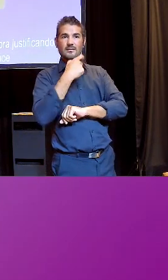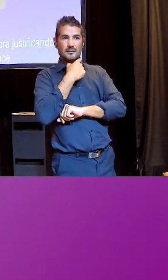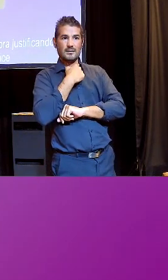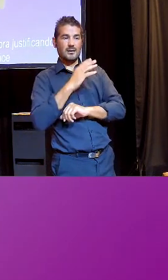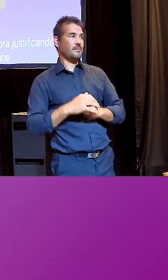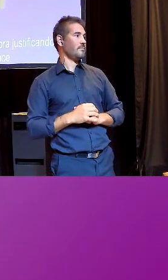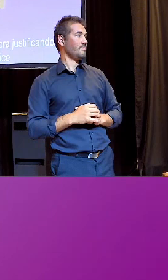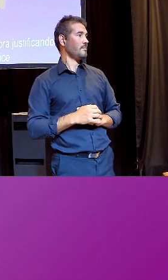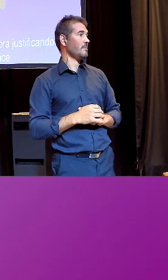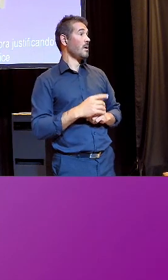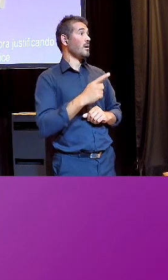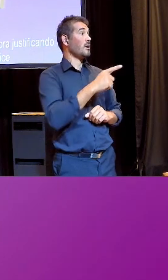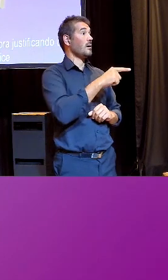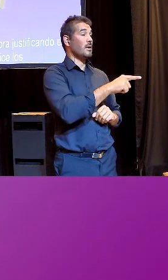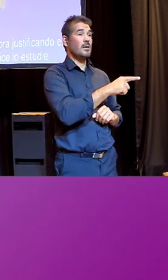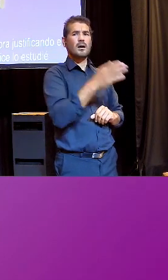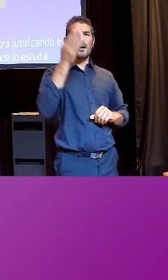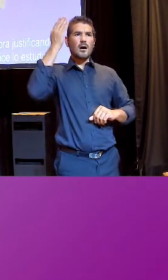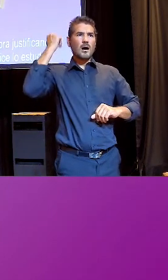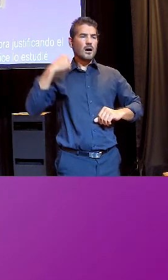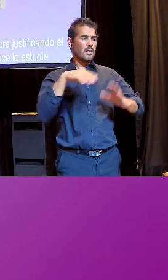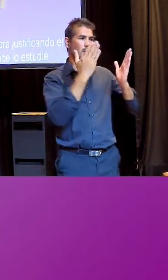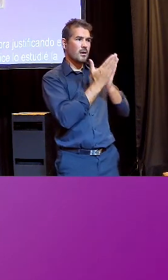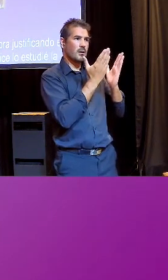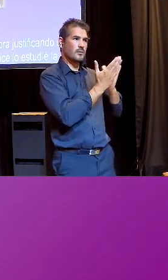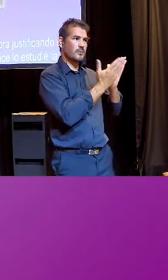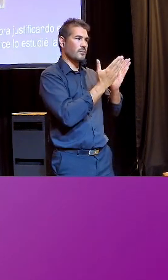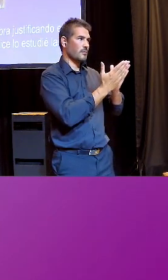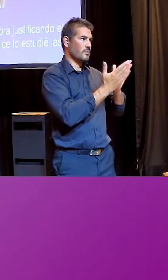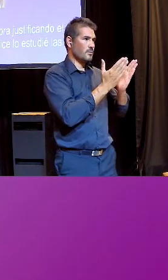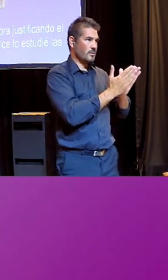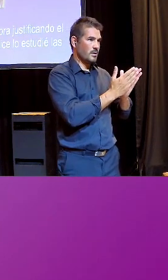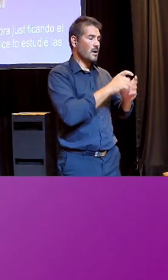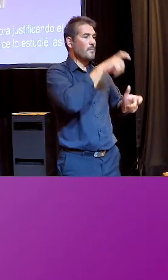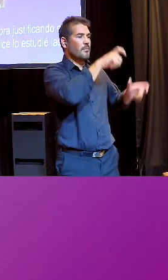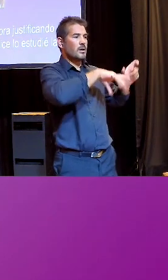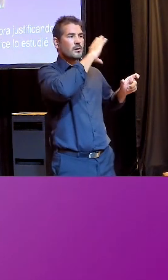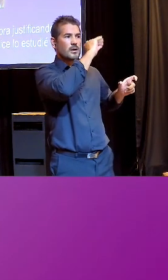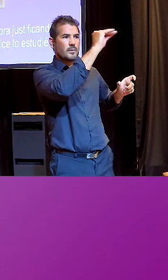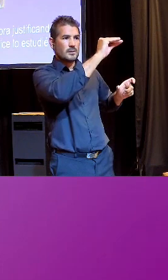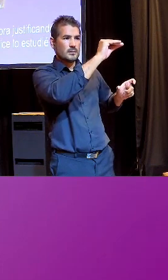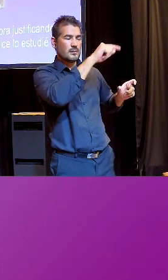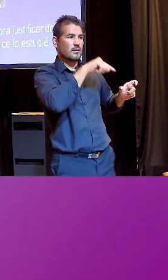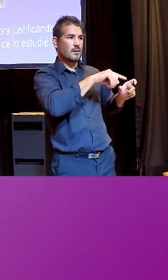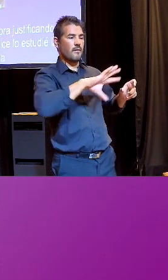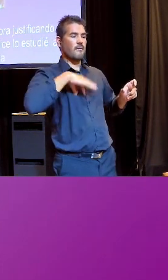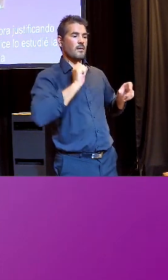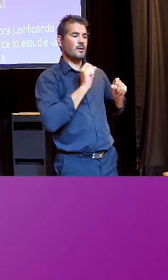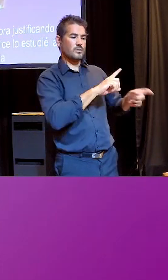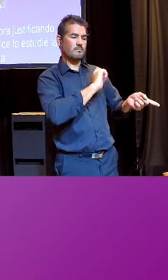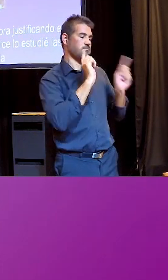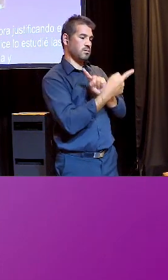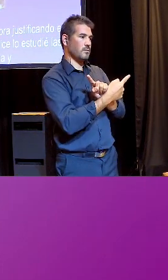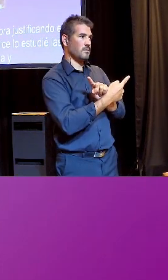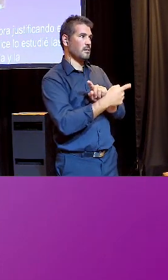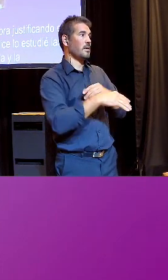hice, lo estudié, los tutorías son maravillosas, me cambió la vida y